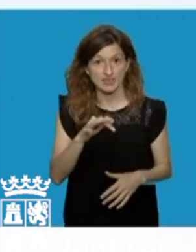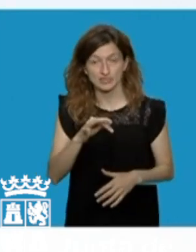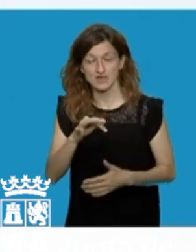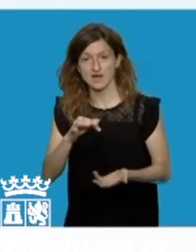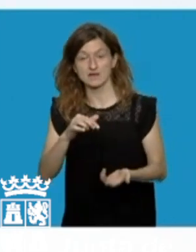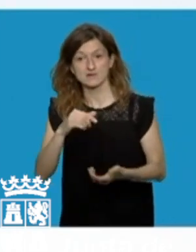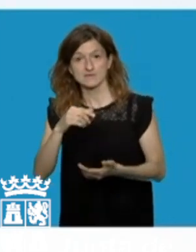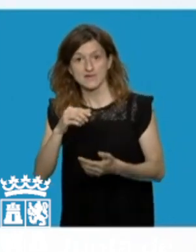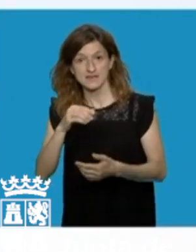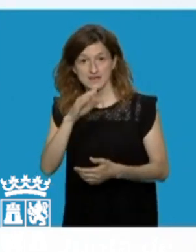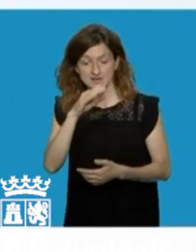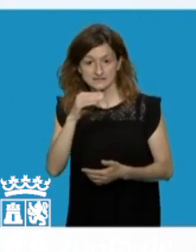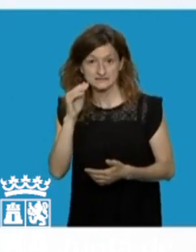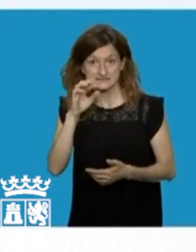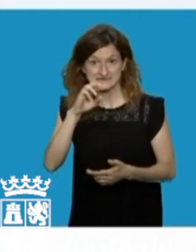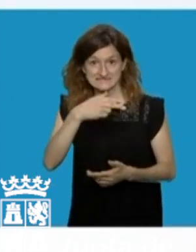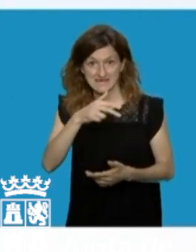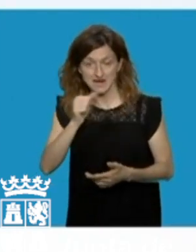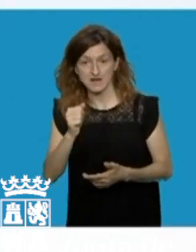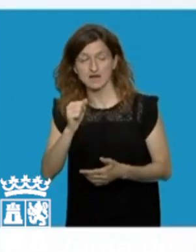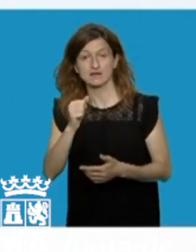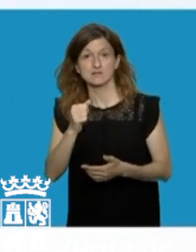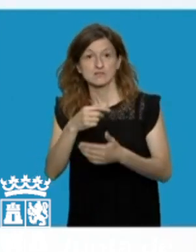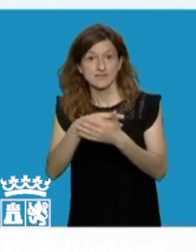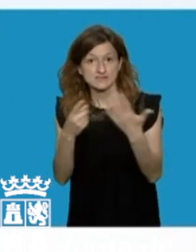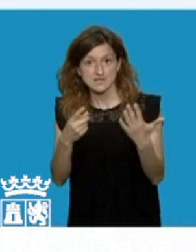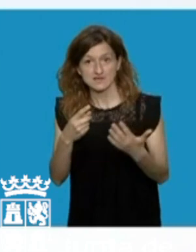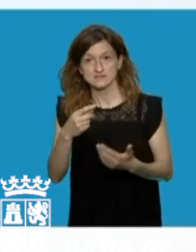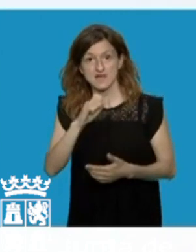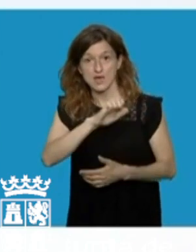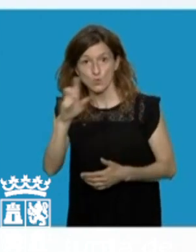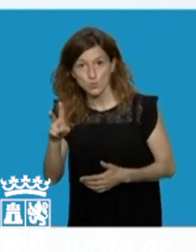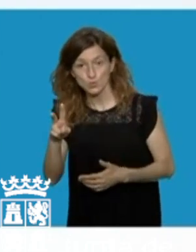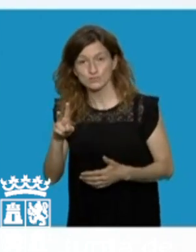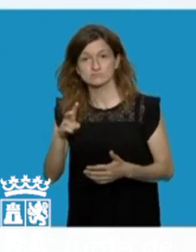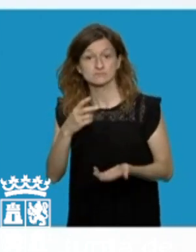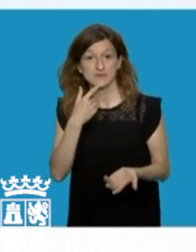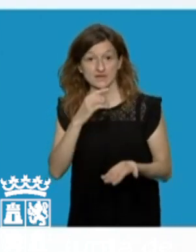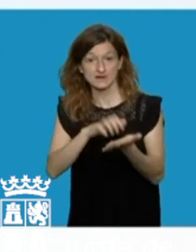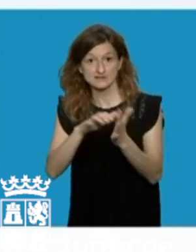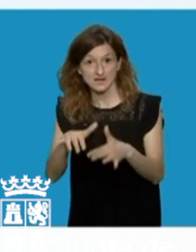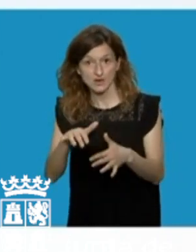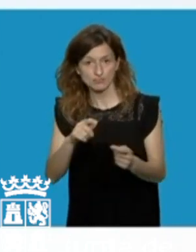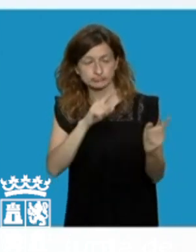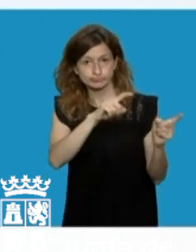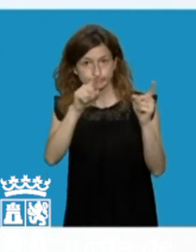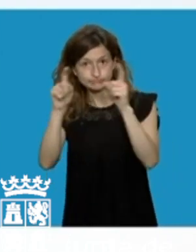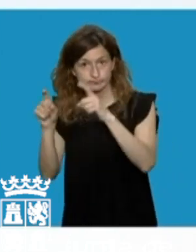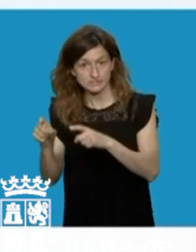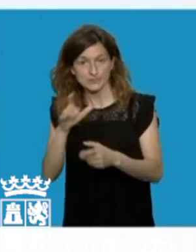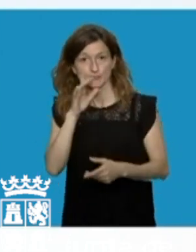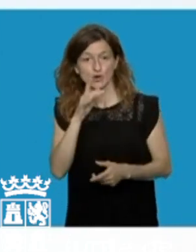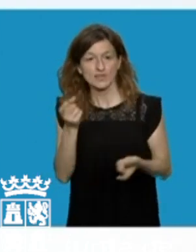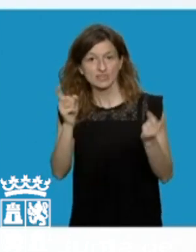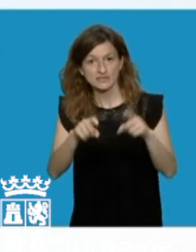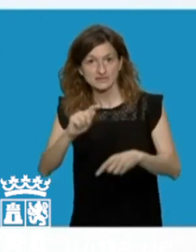sub-14 en la República Checa, el sub-16 en Estados Unidos. Ha paseado el nombre de Castilla y León por todo el mundo, obteniendo éxitos en las más importantes